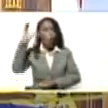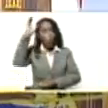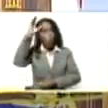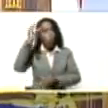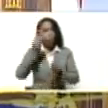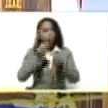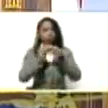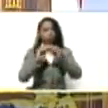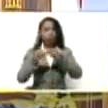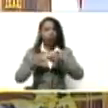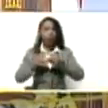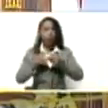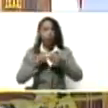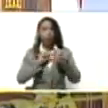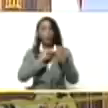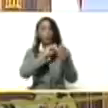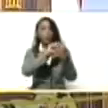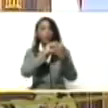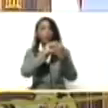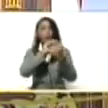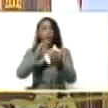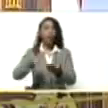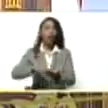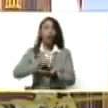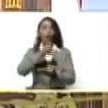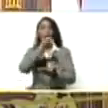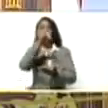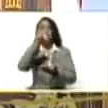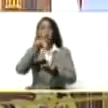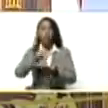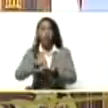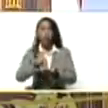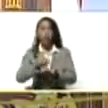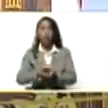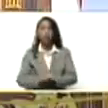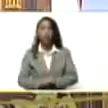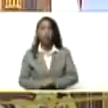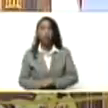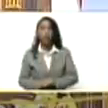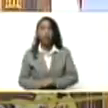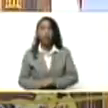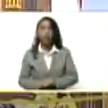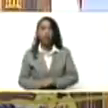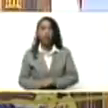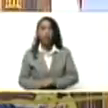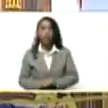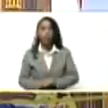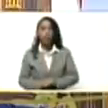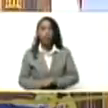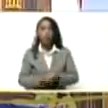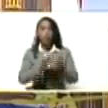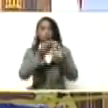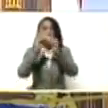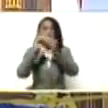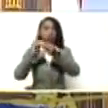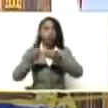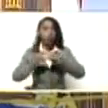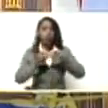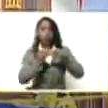al pueblo que vive en bogotá en medellín en quito en santiago de chile